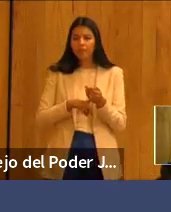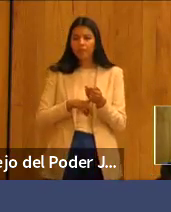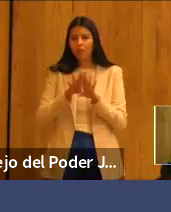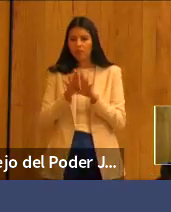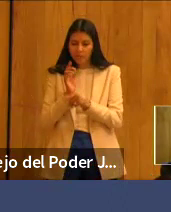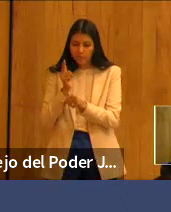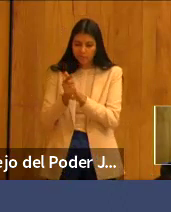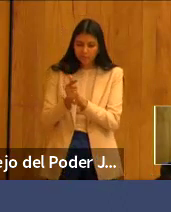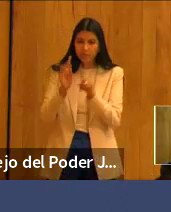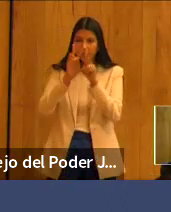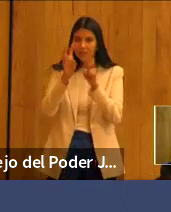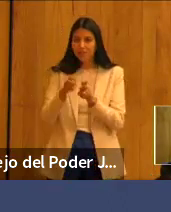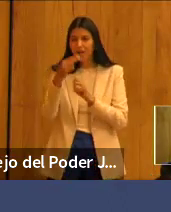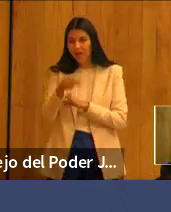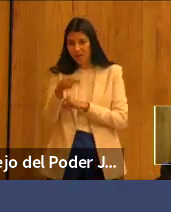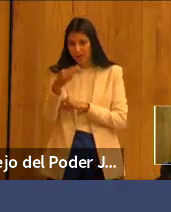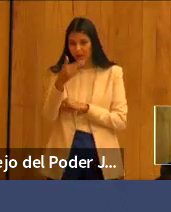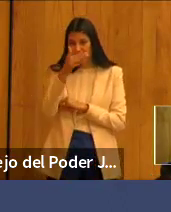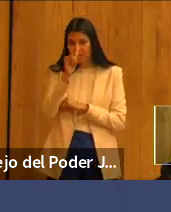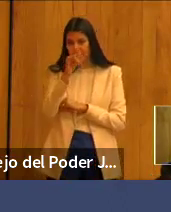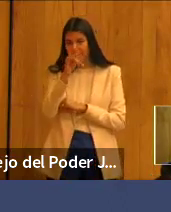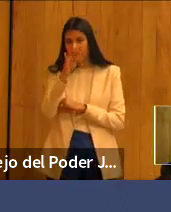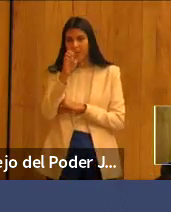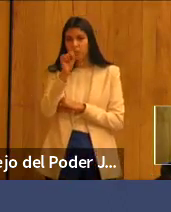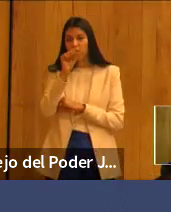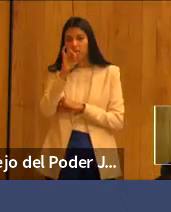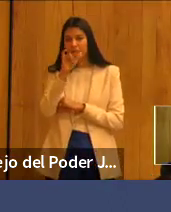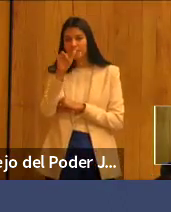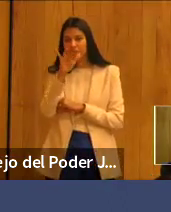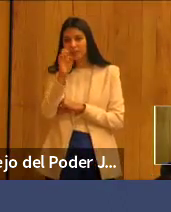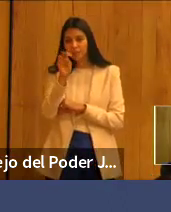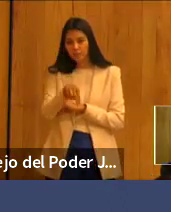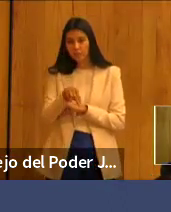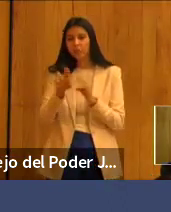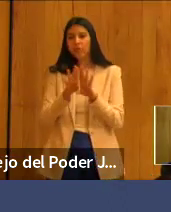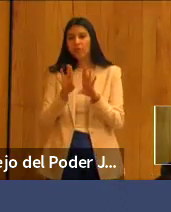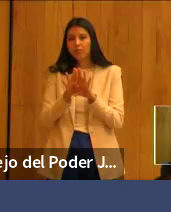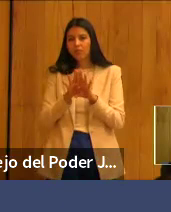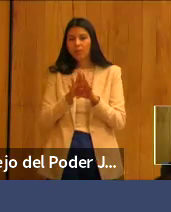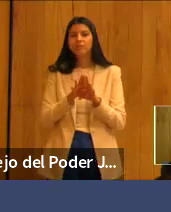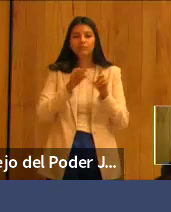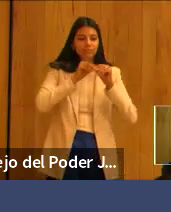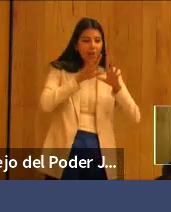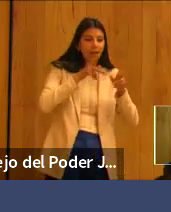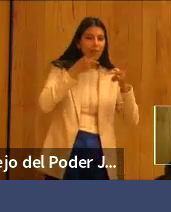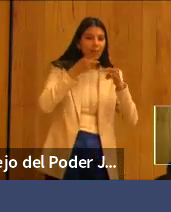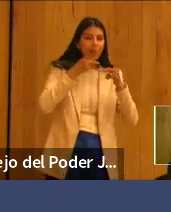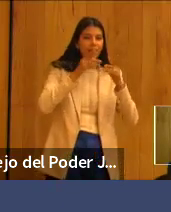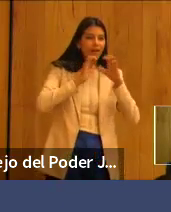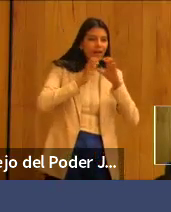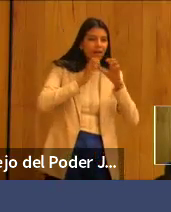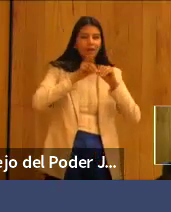hipersualización, porque decía que no era imputable al hecho, sino a los medios de comunicación. En